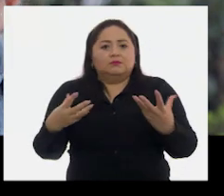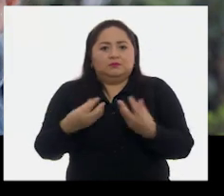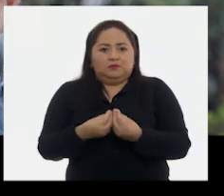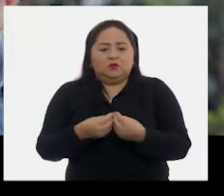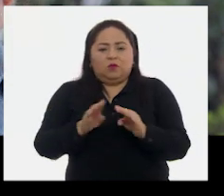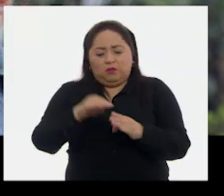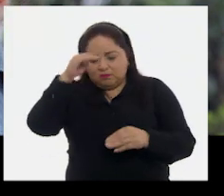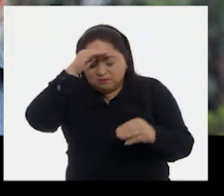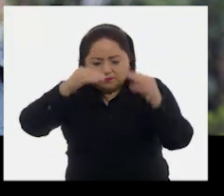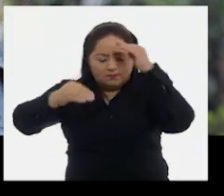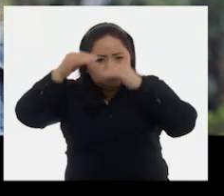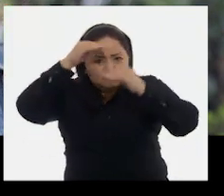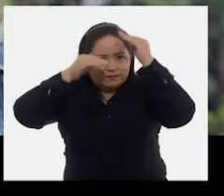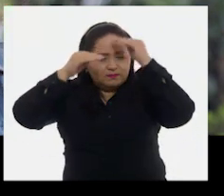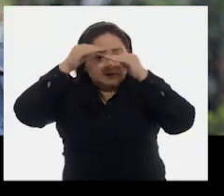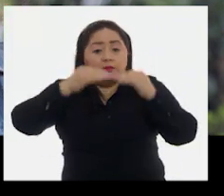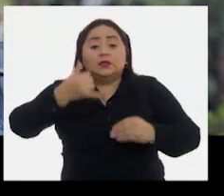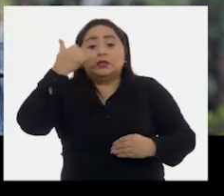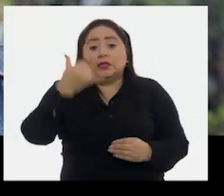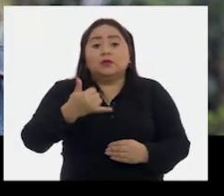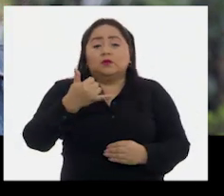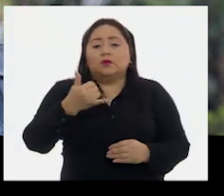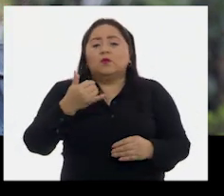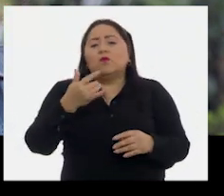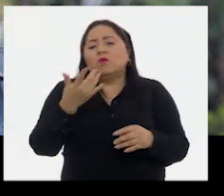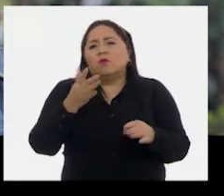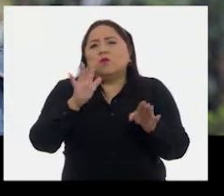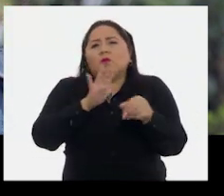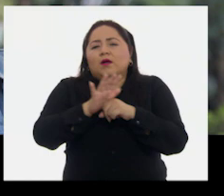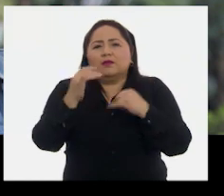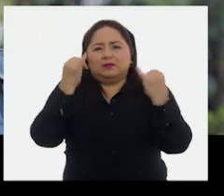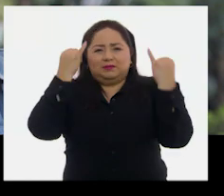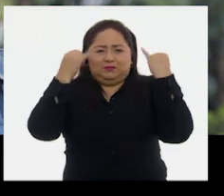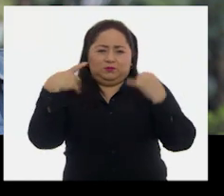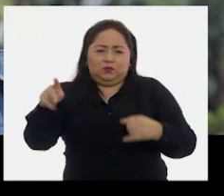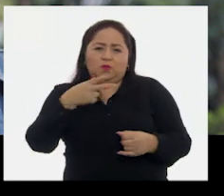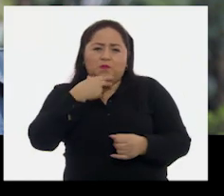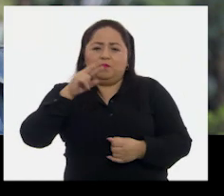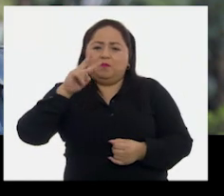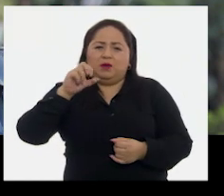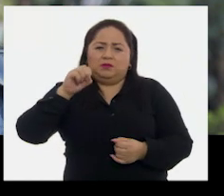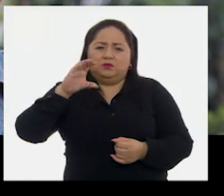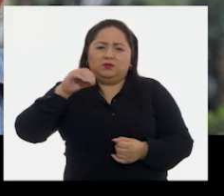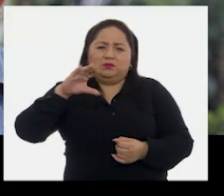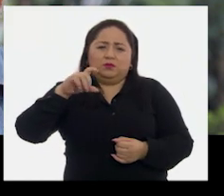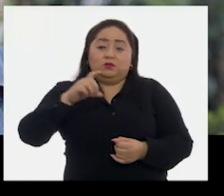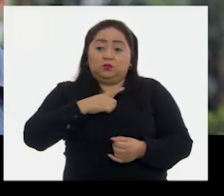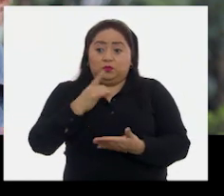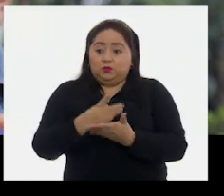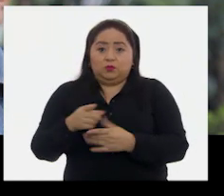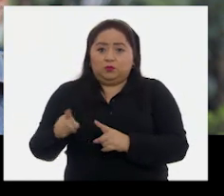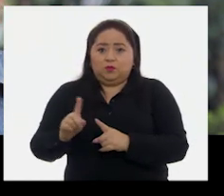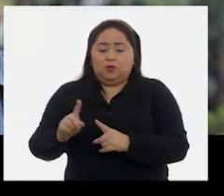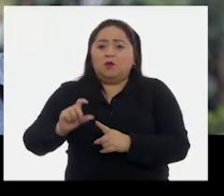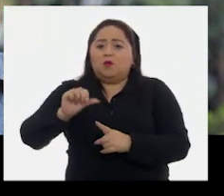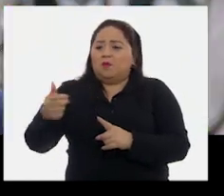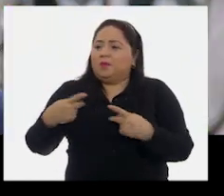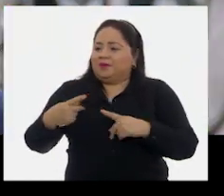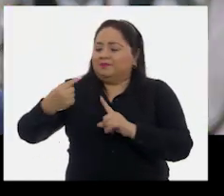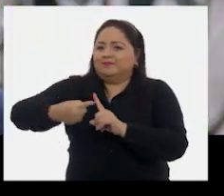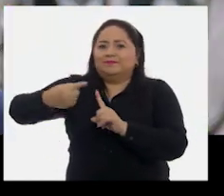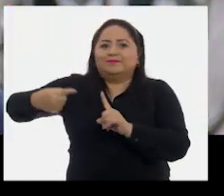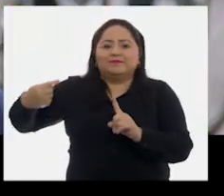corriente de pensamiento y una de las ideas de Vasconcelos, no solamente de él, sino de esta misma